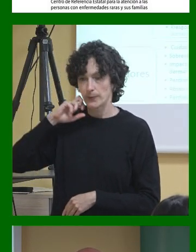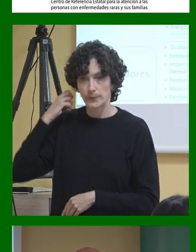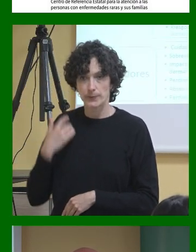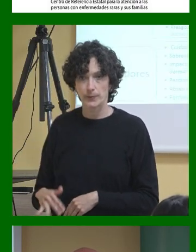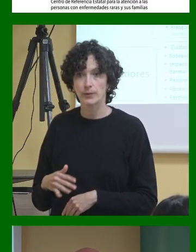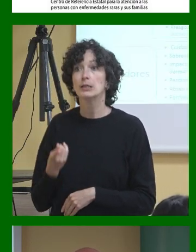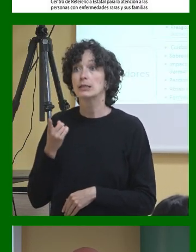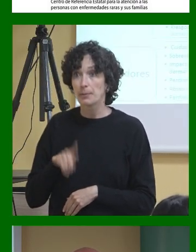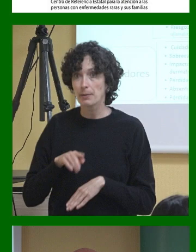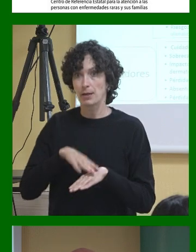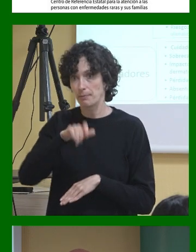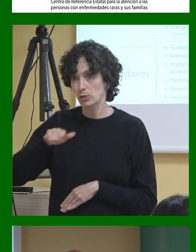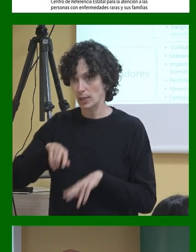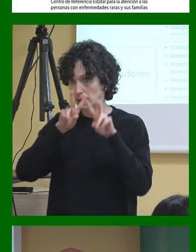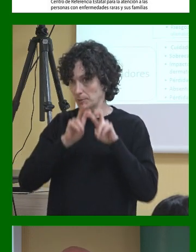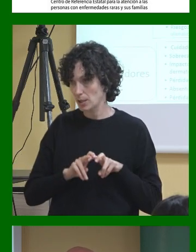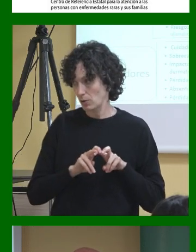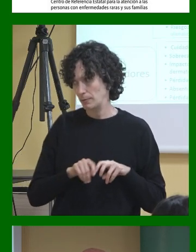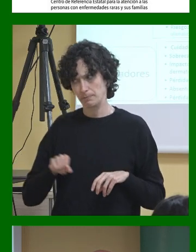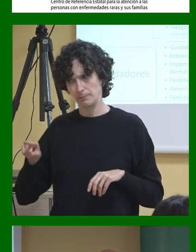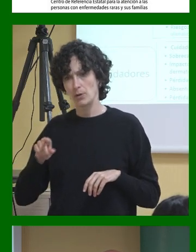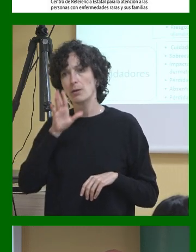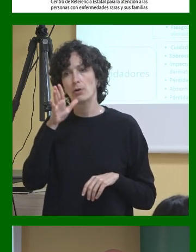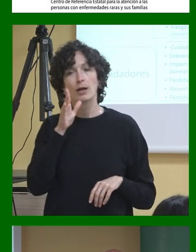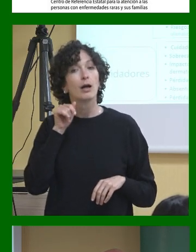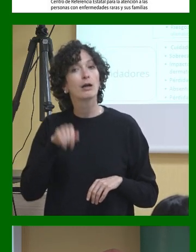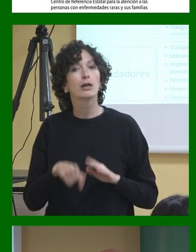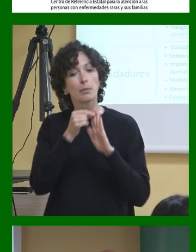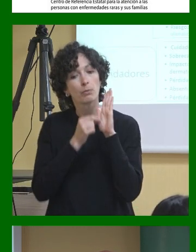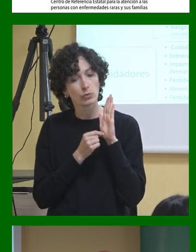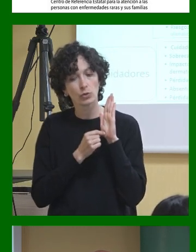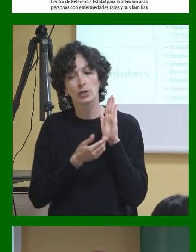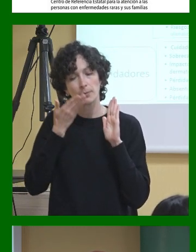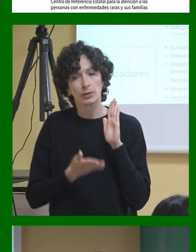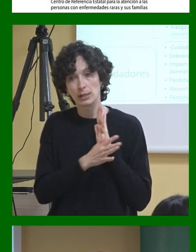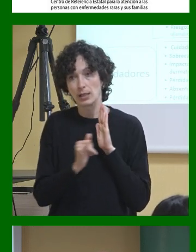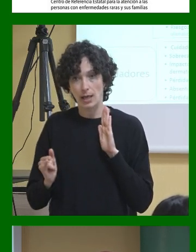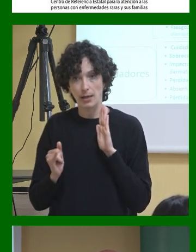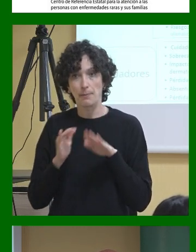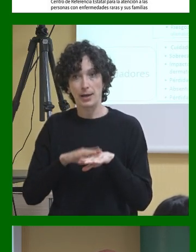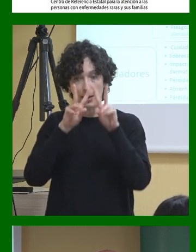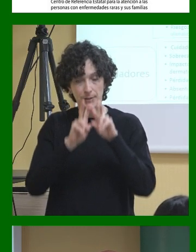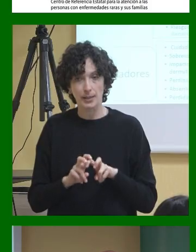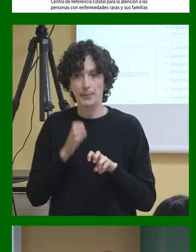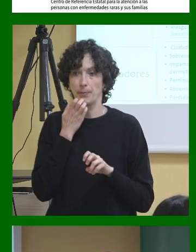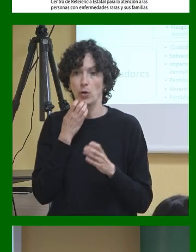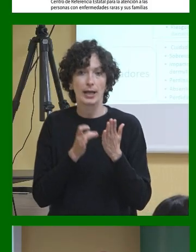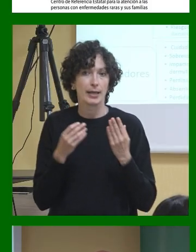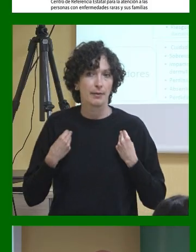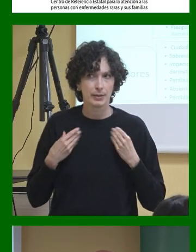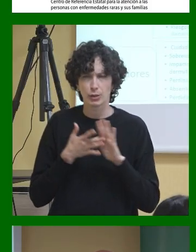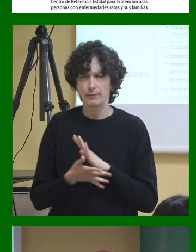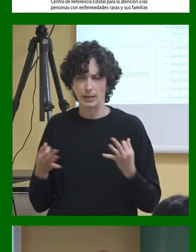También para el investigador, aquí hay una serie de puntos que son prioritarios para el investigador, lo que es la calidad de vida, vamos a ver lo que es calidad de vida, los